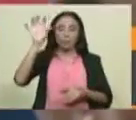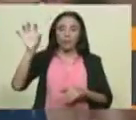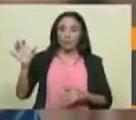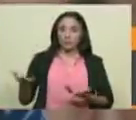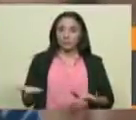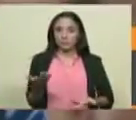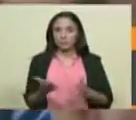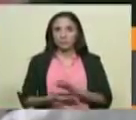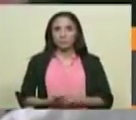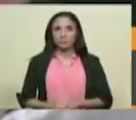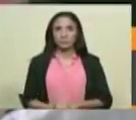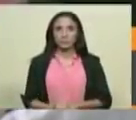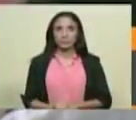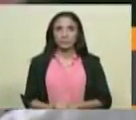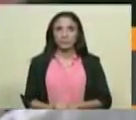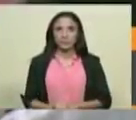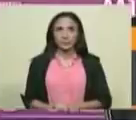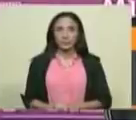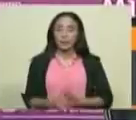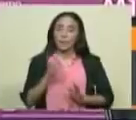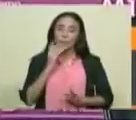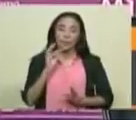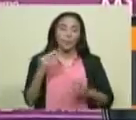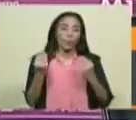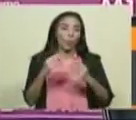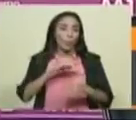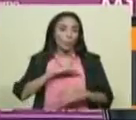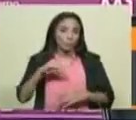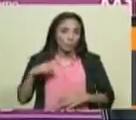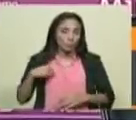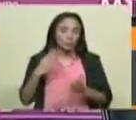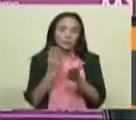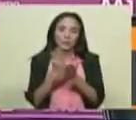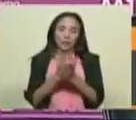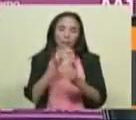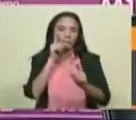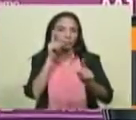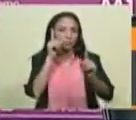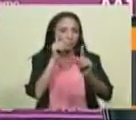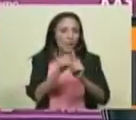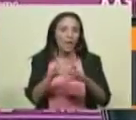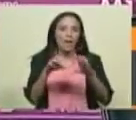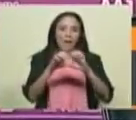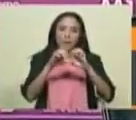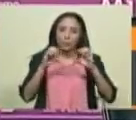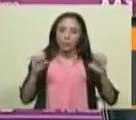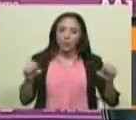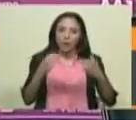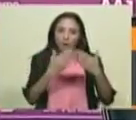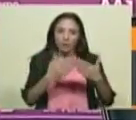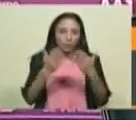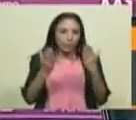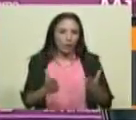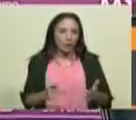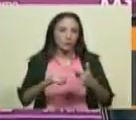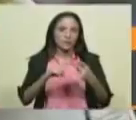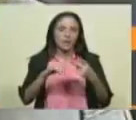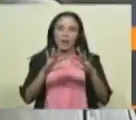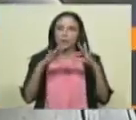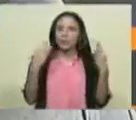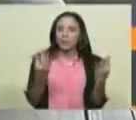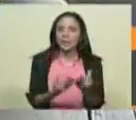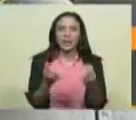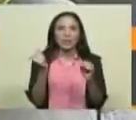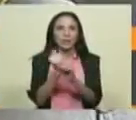van a entender cómo nosotros de manera amorosa vamos atendiendo al estudiante, a la familia, a la mujer, al